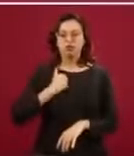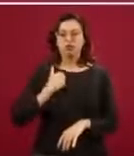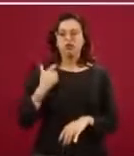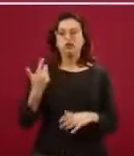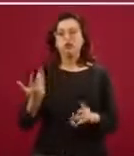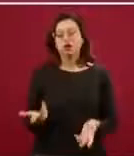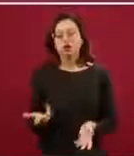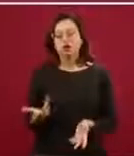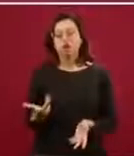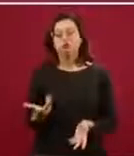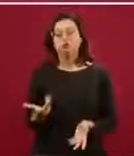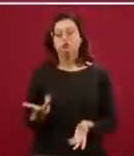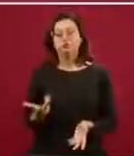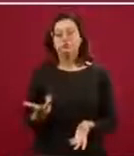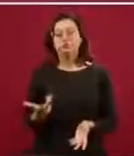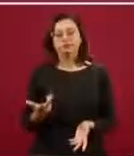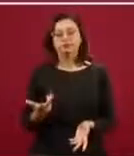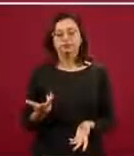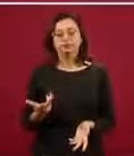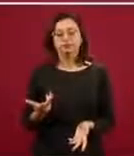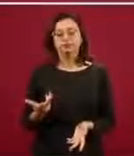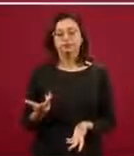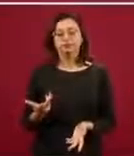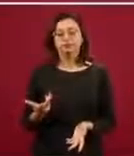están en